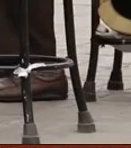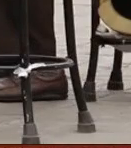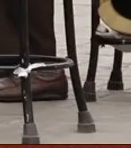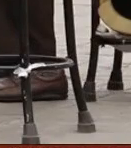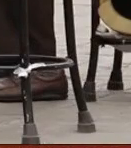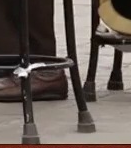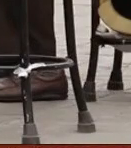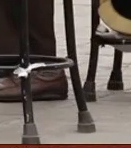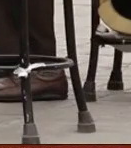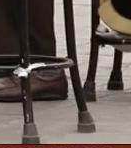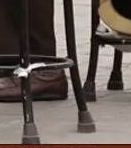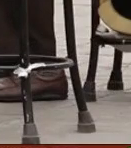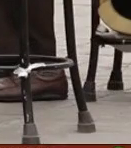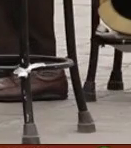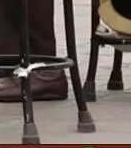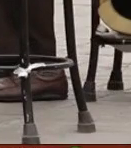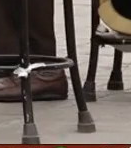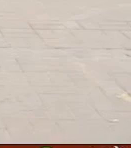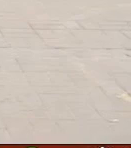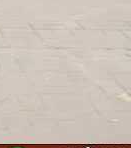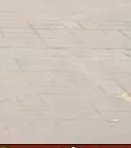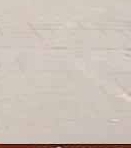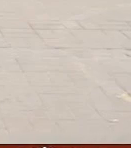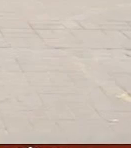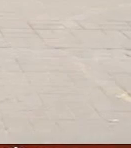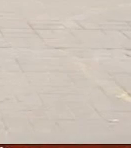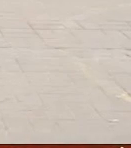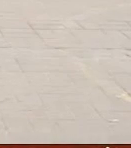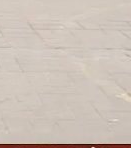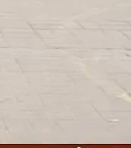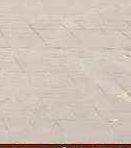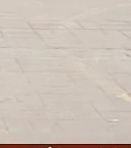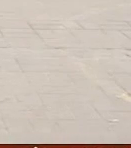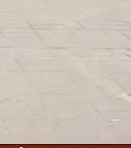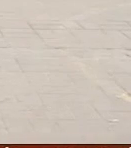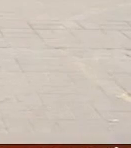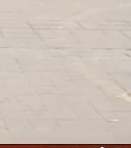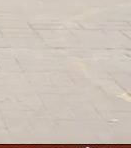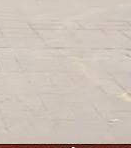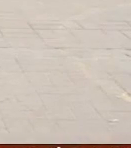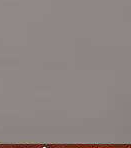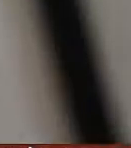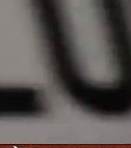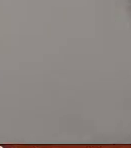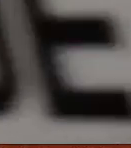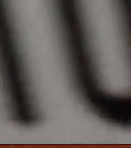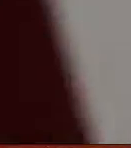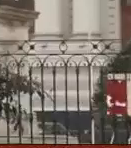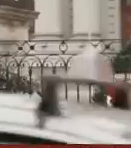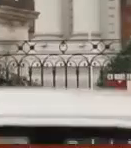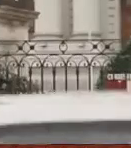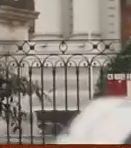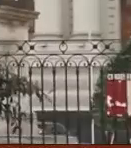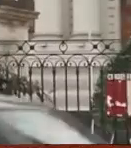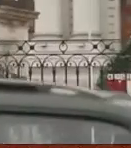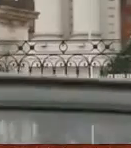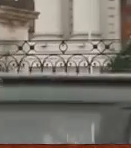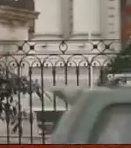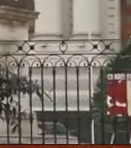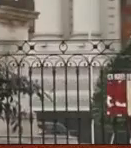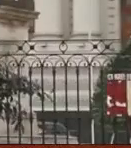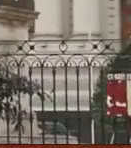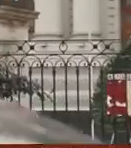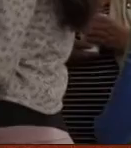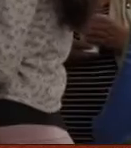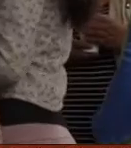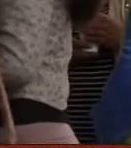frente a los políticos. Pero sin olvidar quién es el padre de Keiko Fujimori, porque aquí es un asunto que llama la atención, ¿no? Porque el papá en prisión,